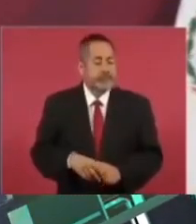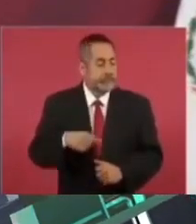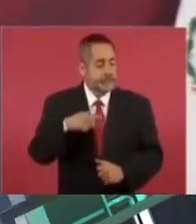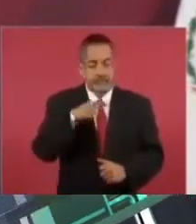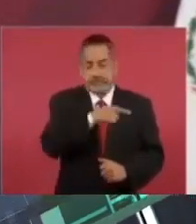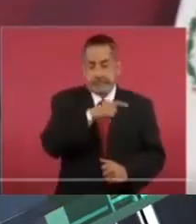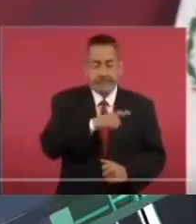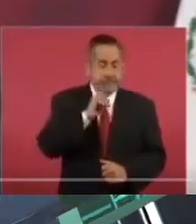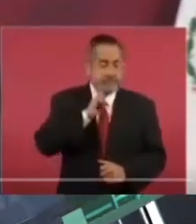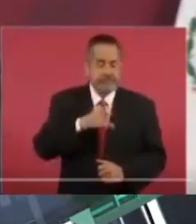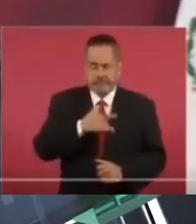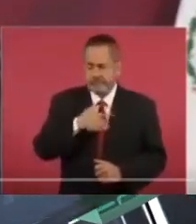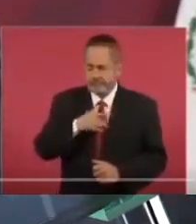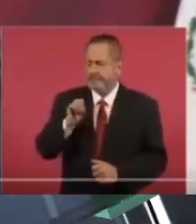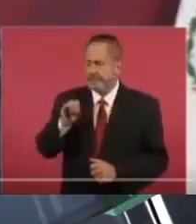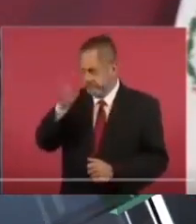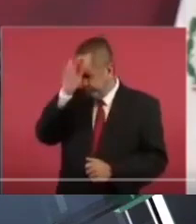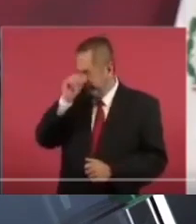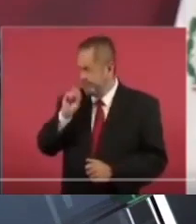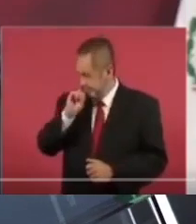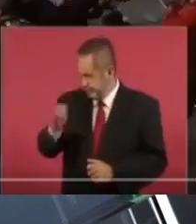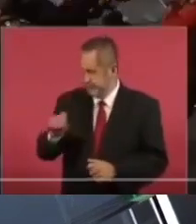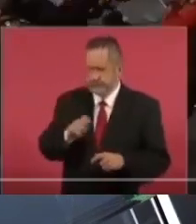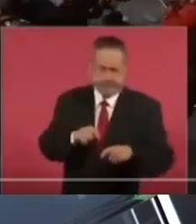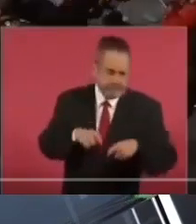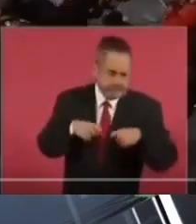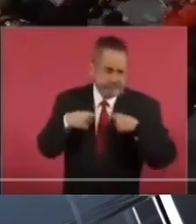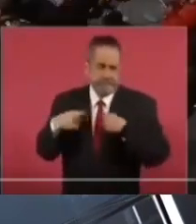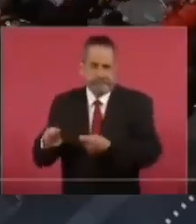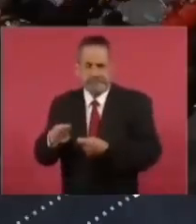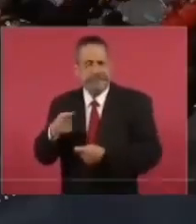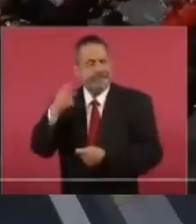sintió que era lo correcto